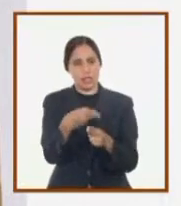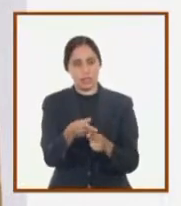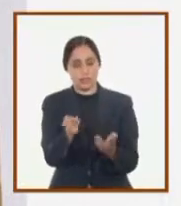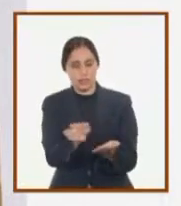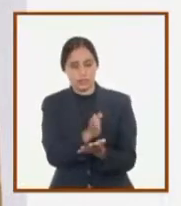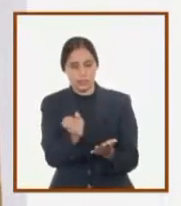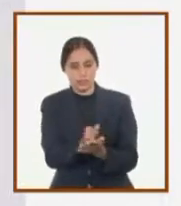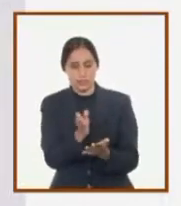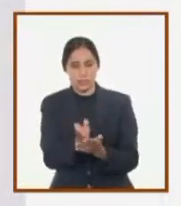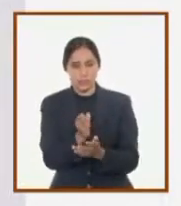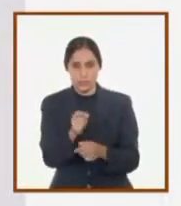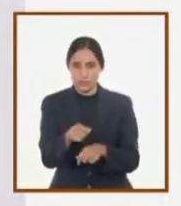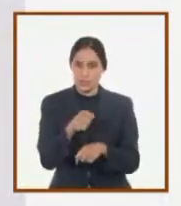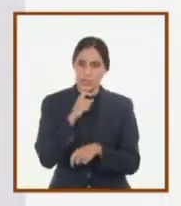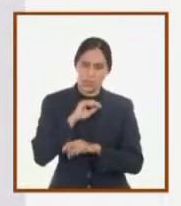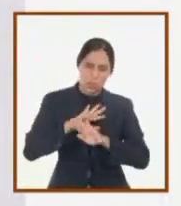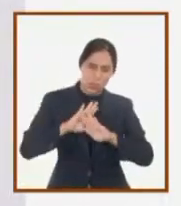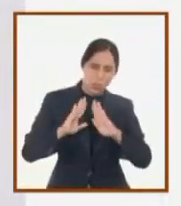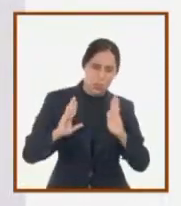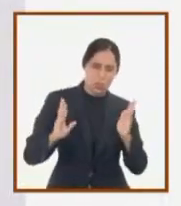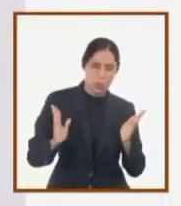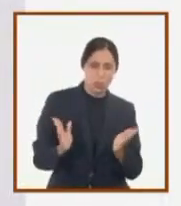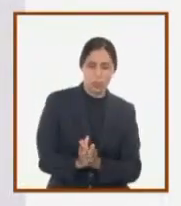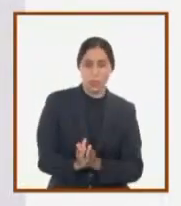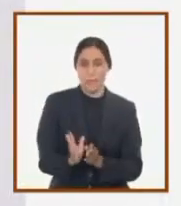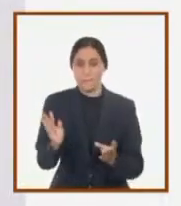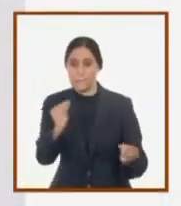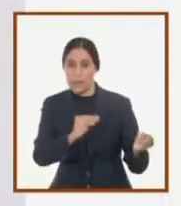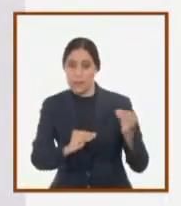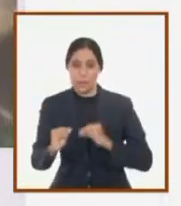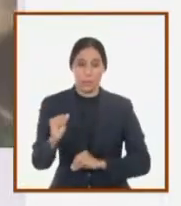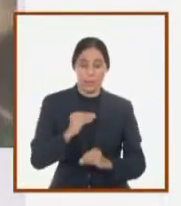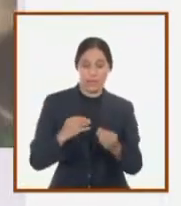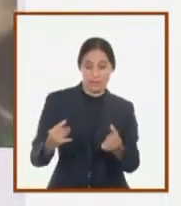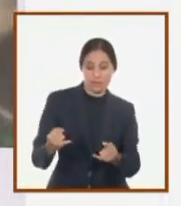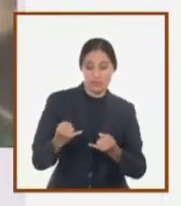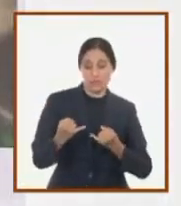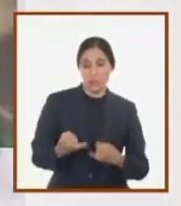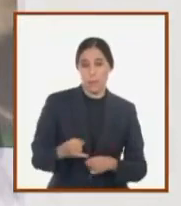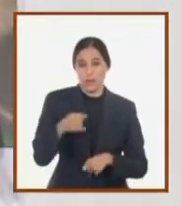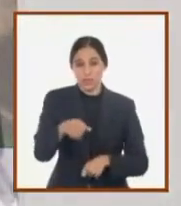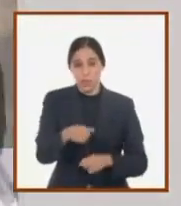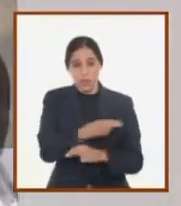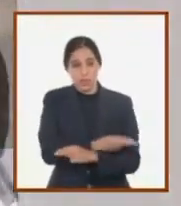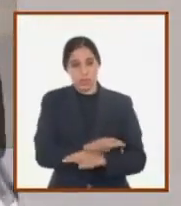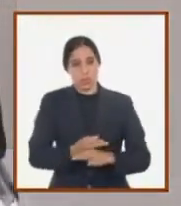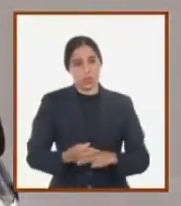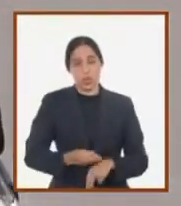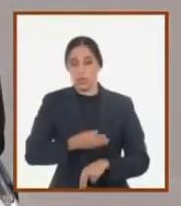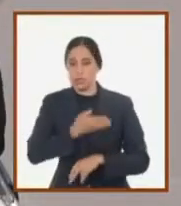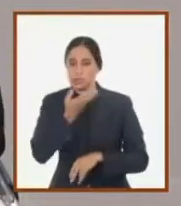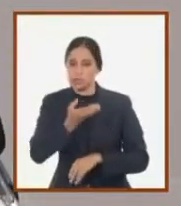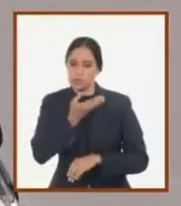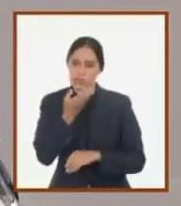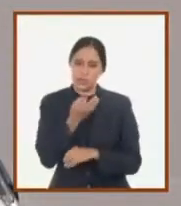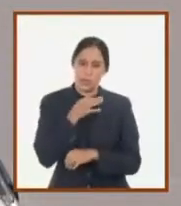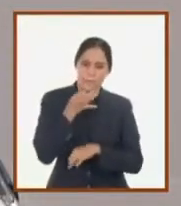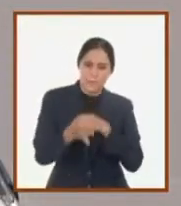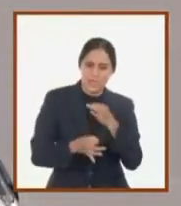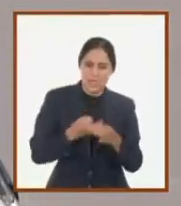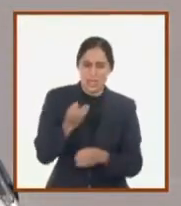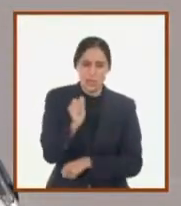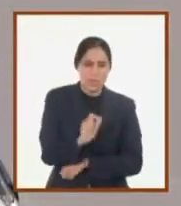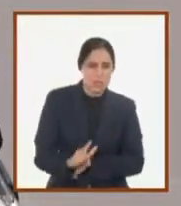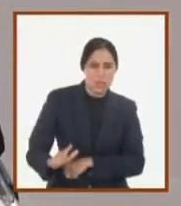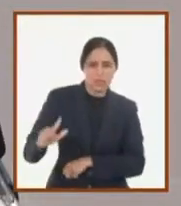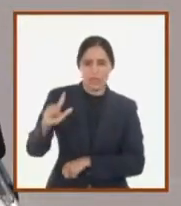yo creo que es el libro más completo que se habla que que trata el tema del Moncada porque incluso trae el perfil social de cada